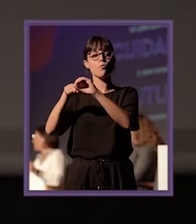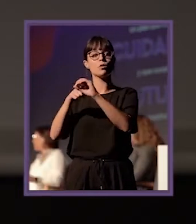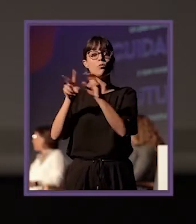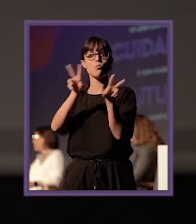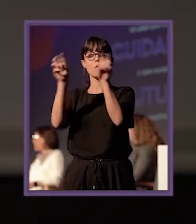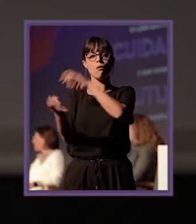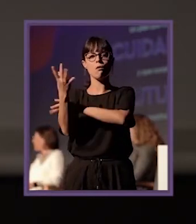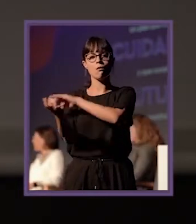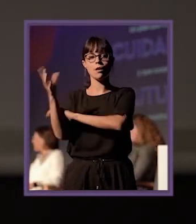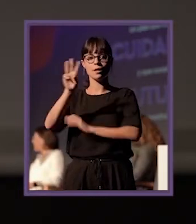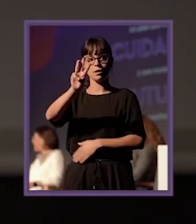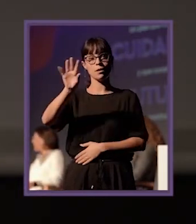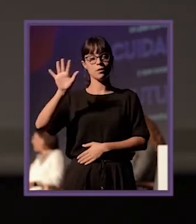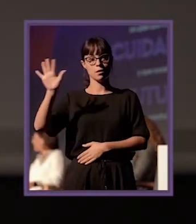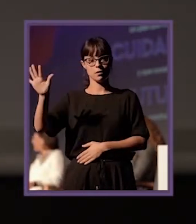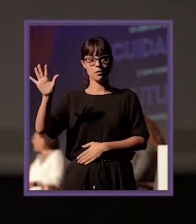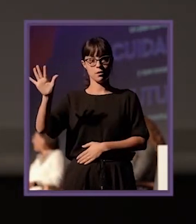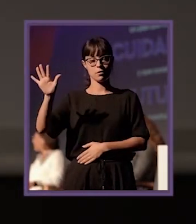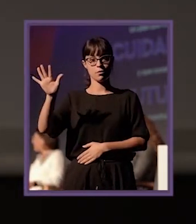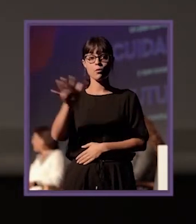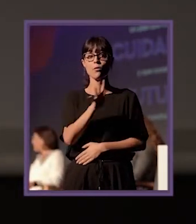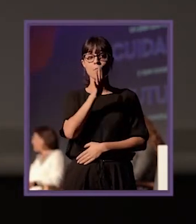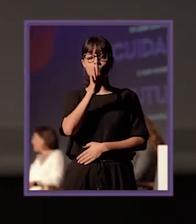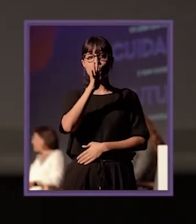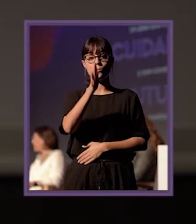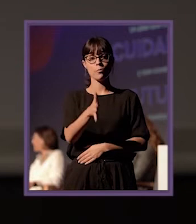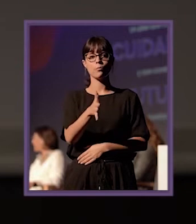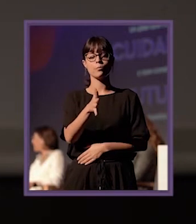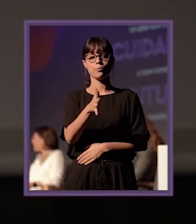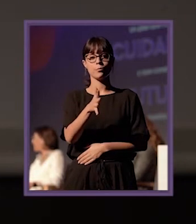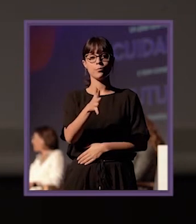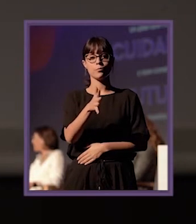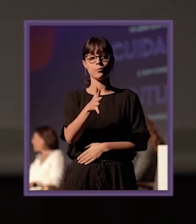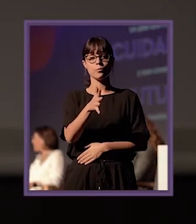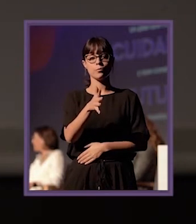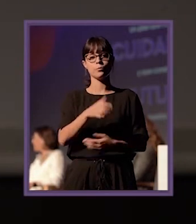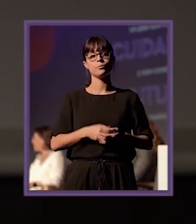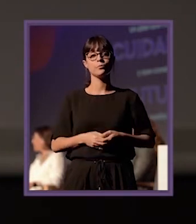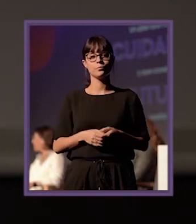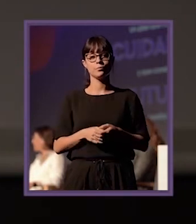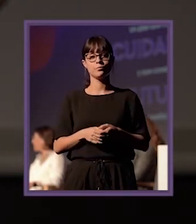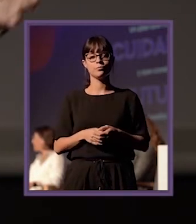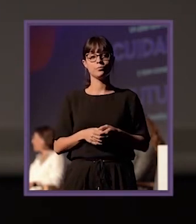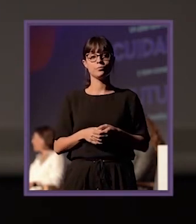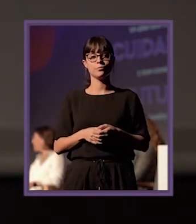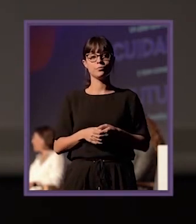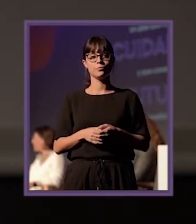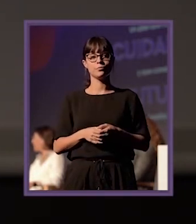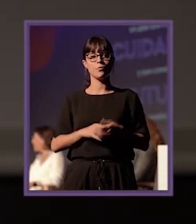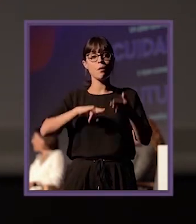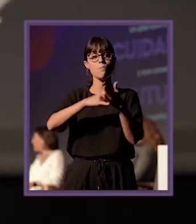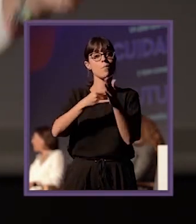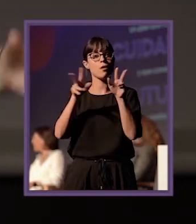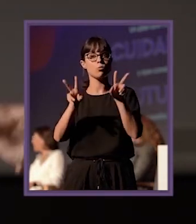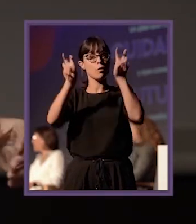trabajo. Por eso, el que hay una apuesta tan clara, tan decidida, pues por generar un nuevo plan, un